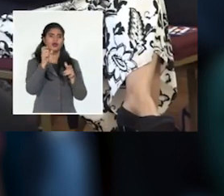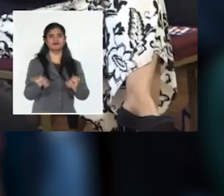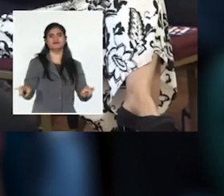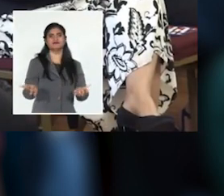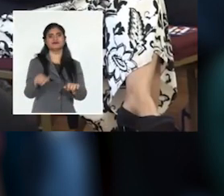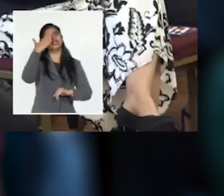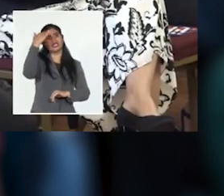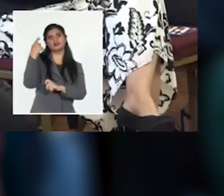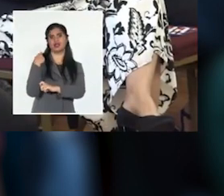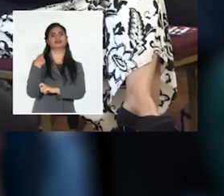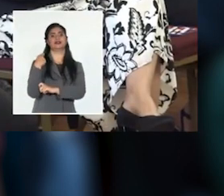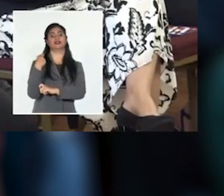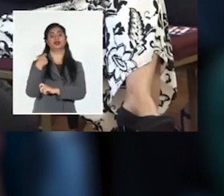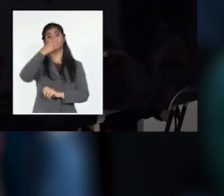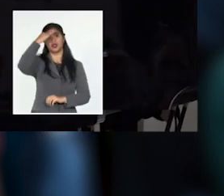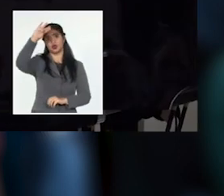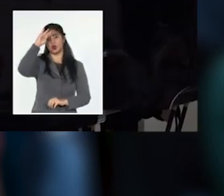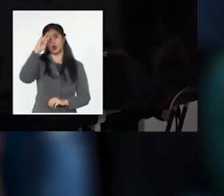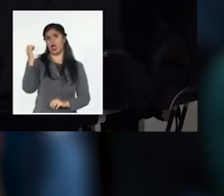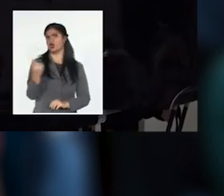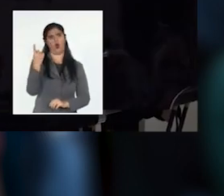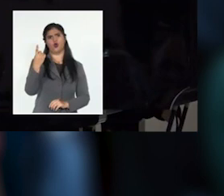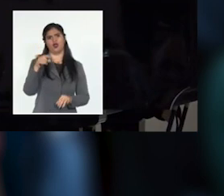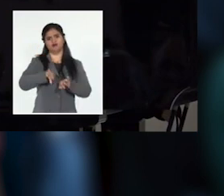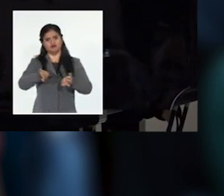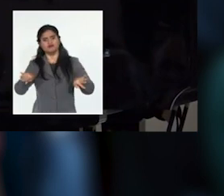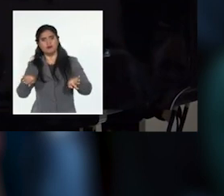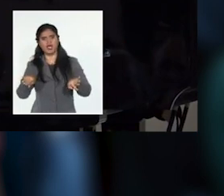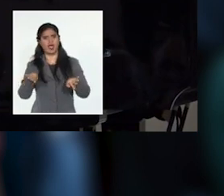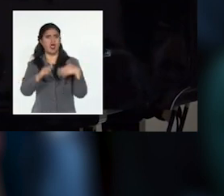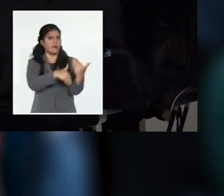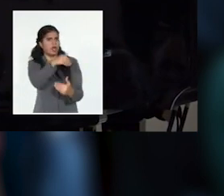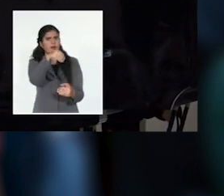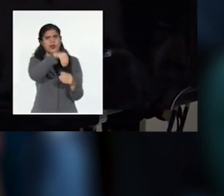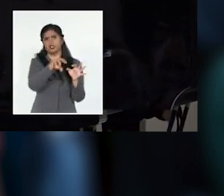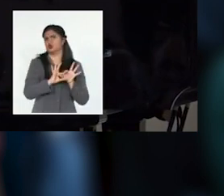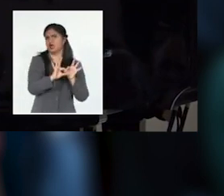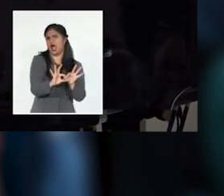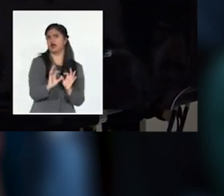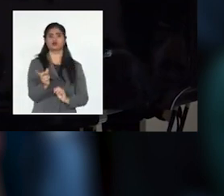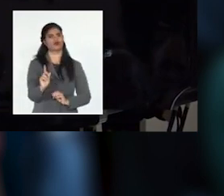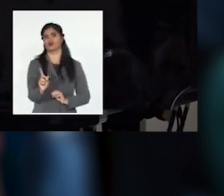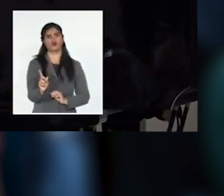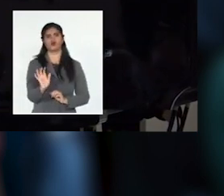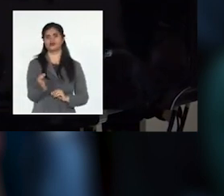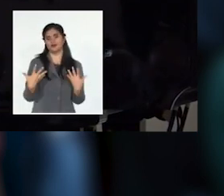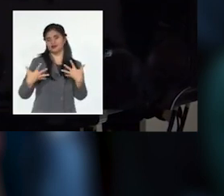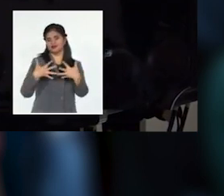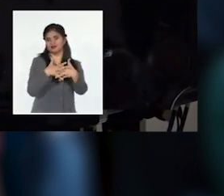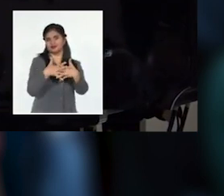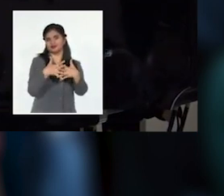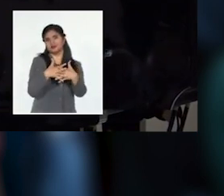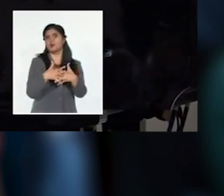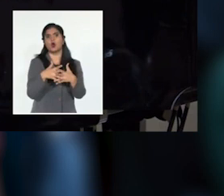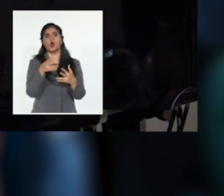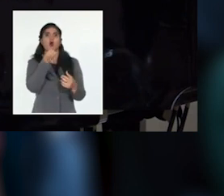mundo. Cuba es una sola. Cuba no es solo de los cubanos. Cuba le abre las puertas a todo aquel que